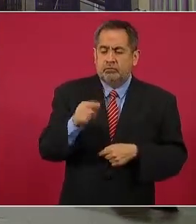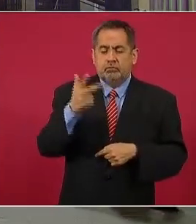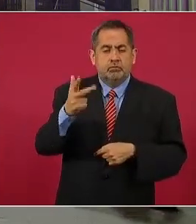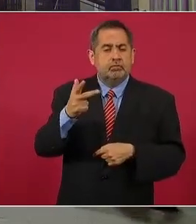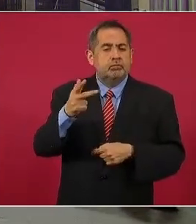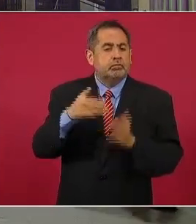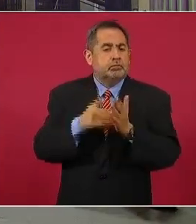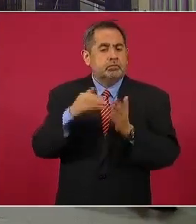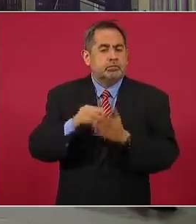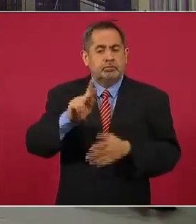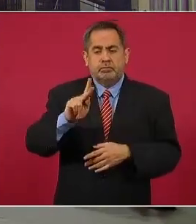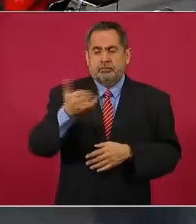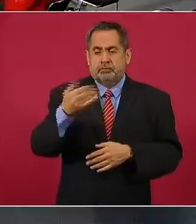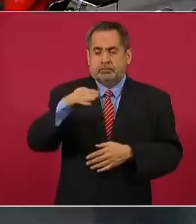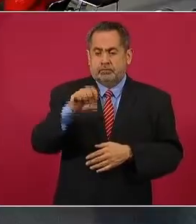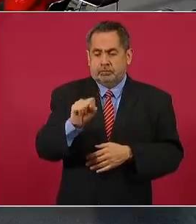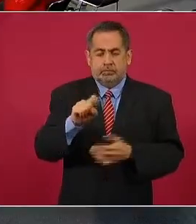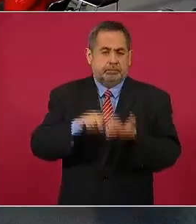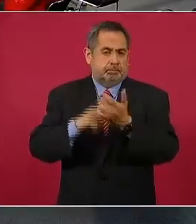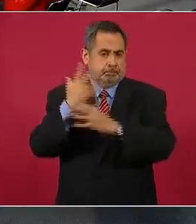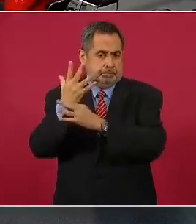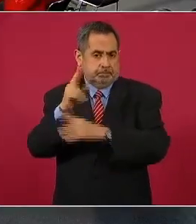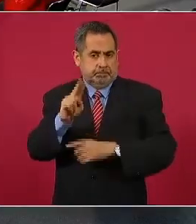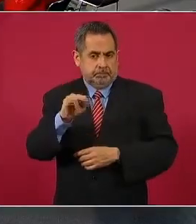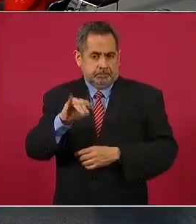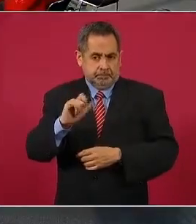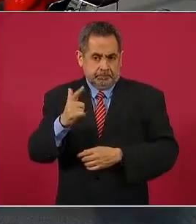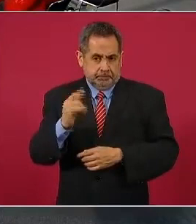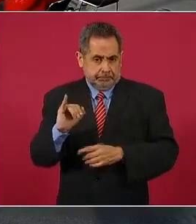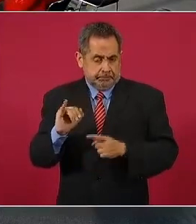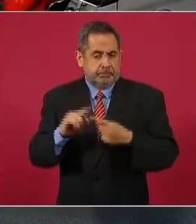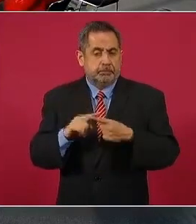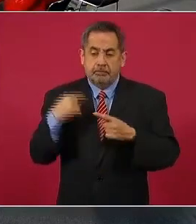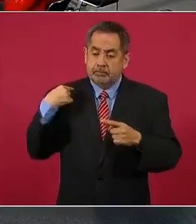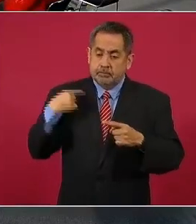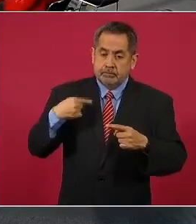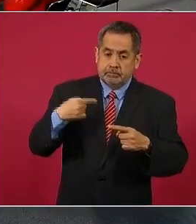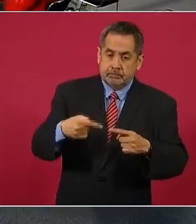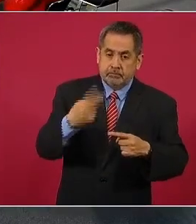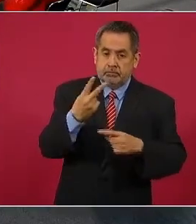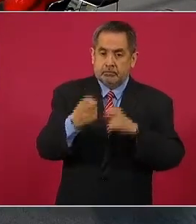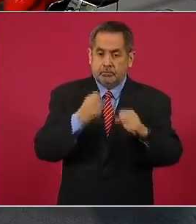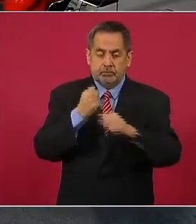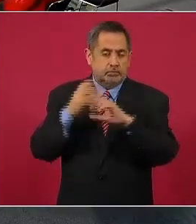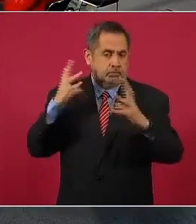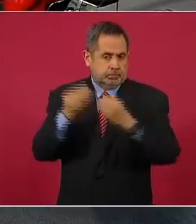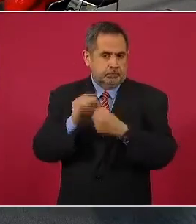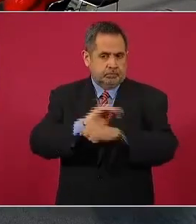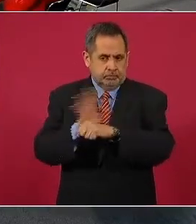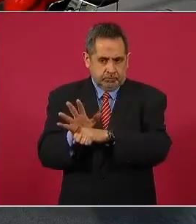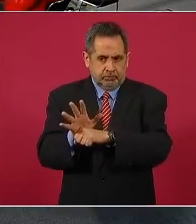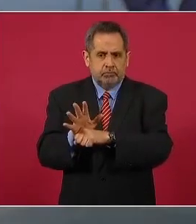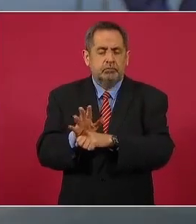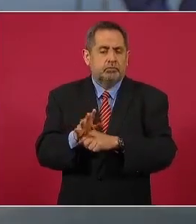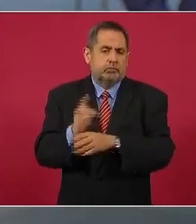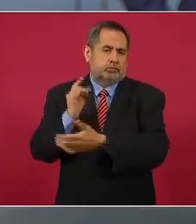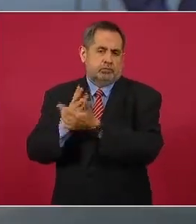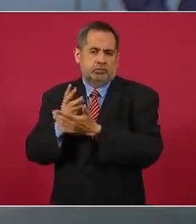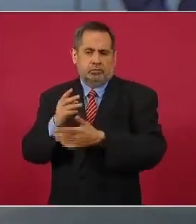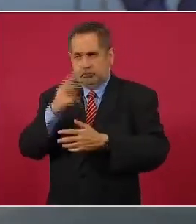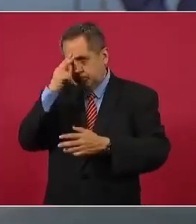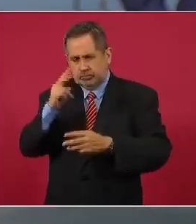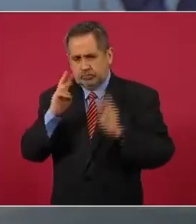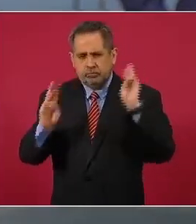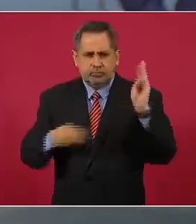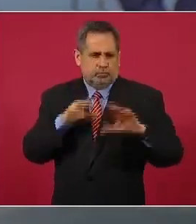pymes, según el INEGI. Pero durante estos dos años de pandemia de COVID-19, que no azotó solamente a México, sino al